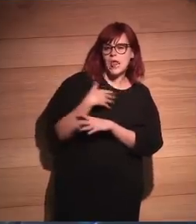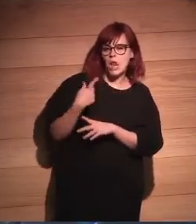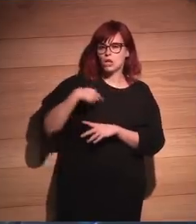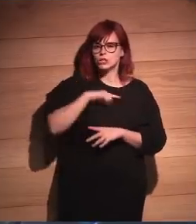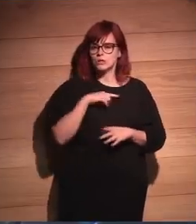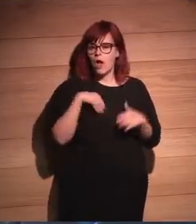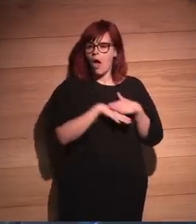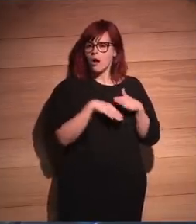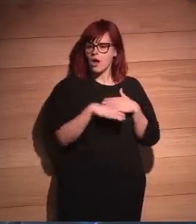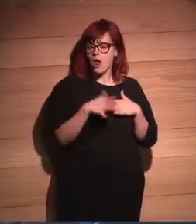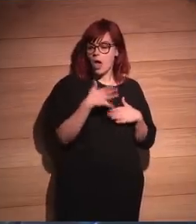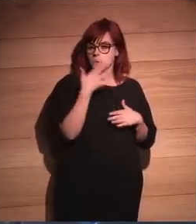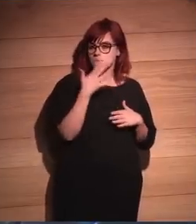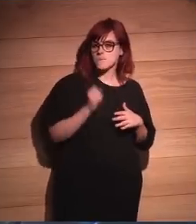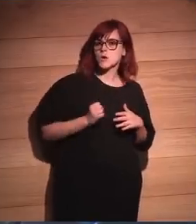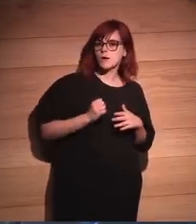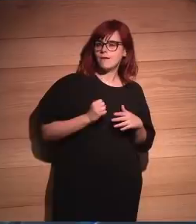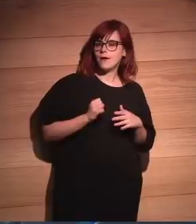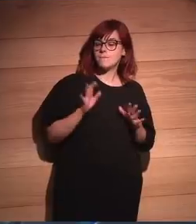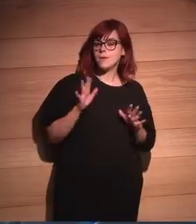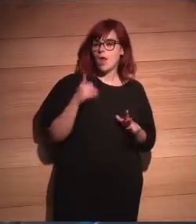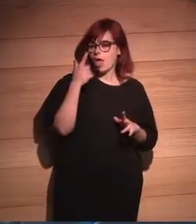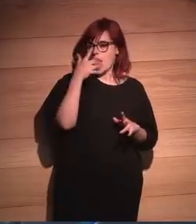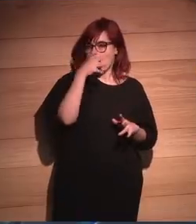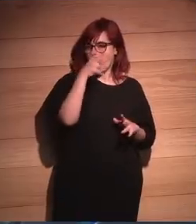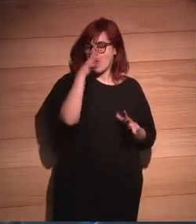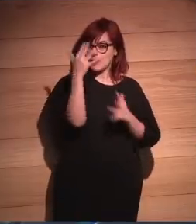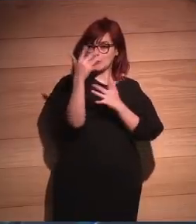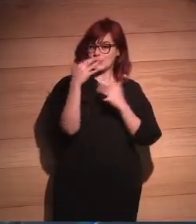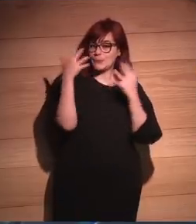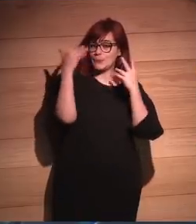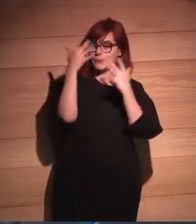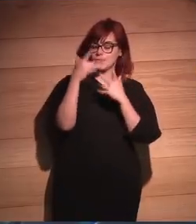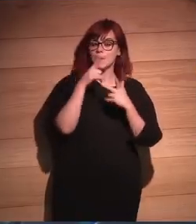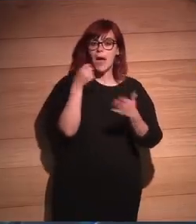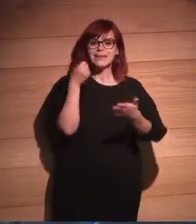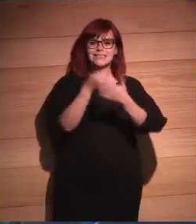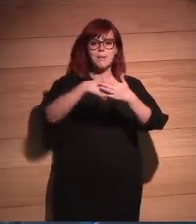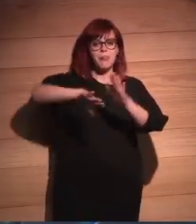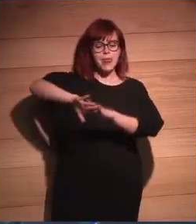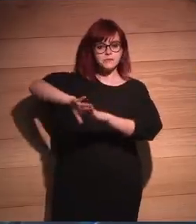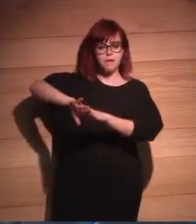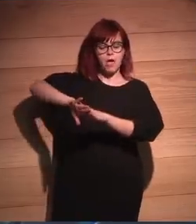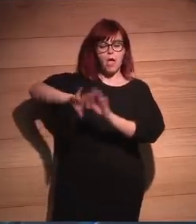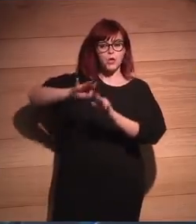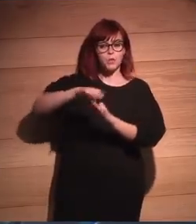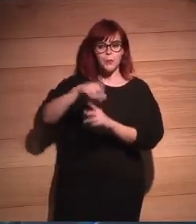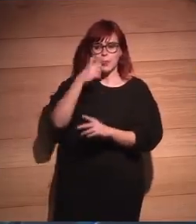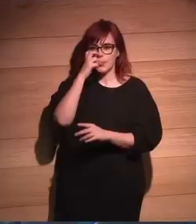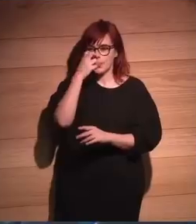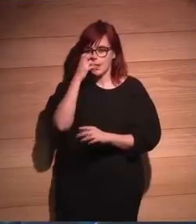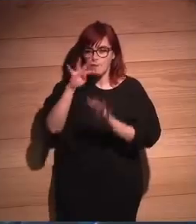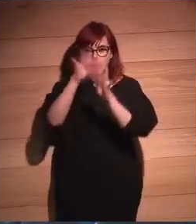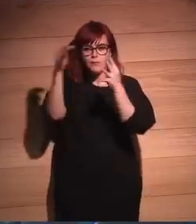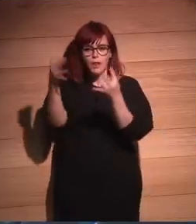amagamos que queremos, ¿no? O sea, por eso cuando alguien pues tiende a acercarse a un movimiento de extrema derecha, inmediatamente es bombardeado